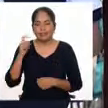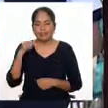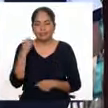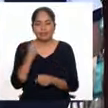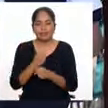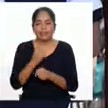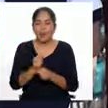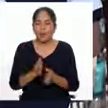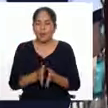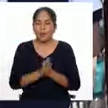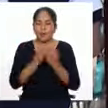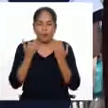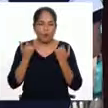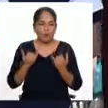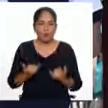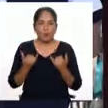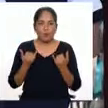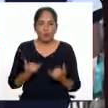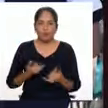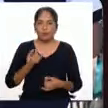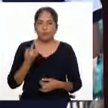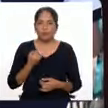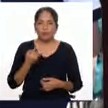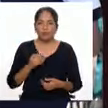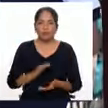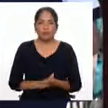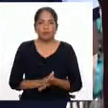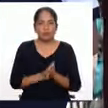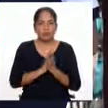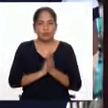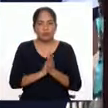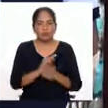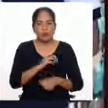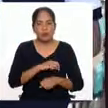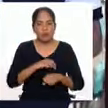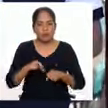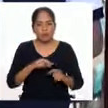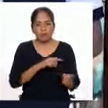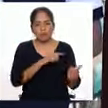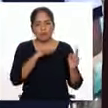pedido hoy día para que podamos tener